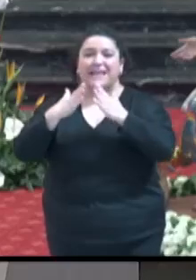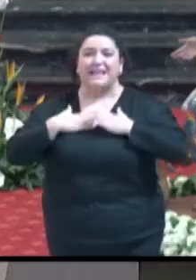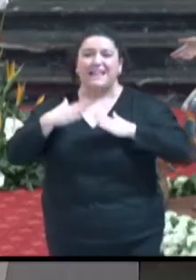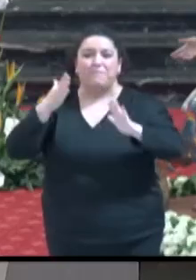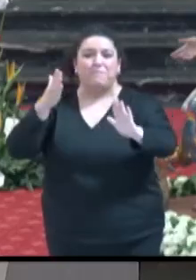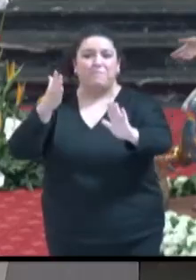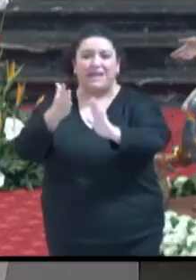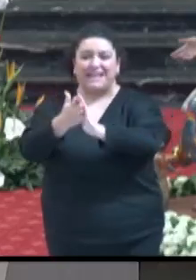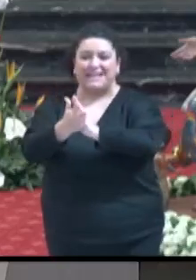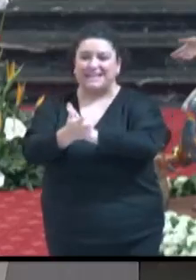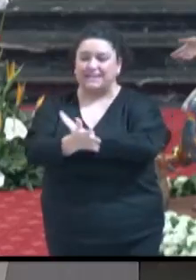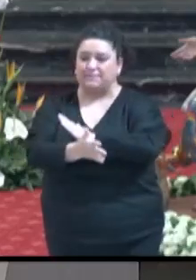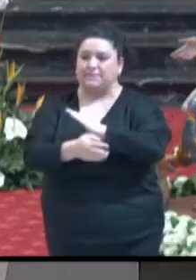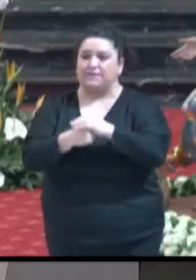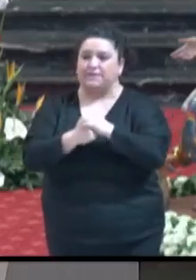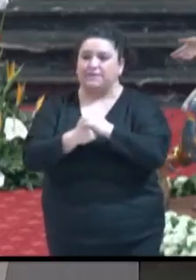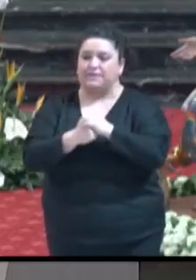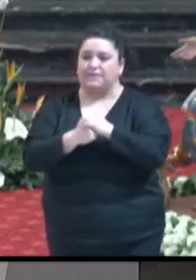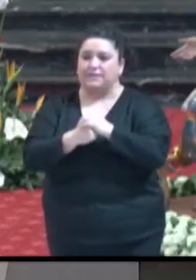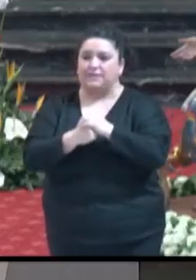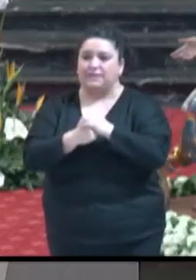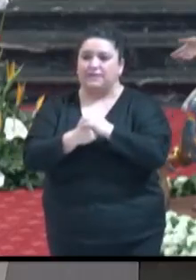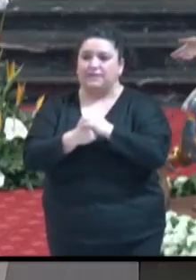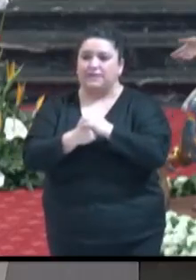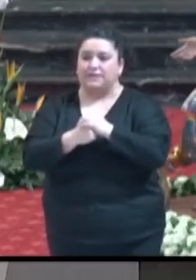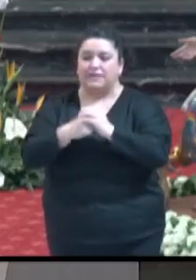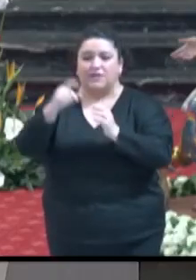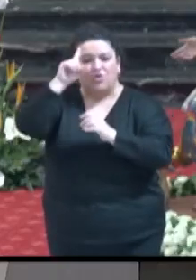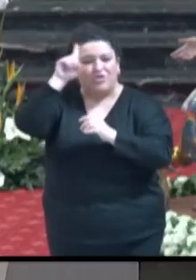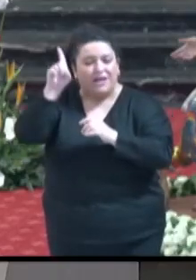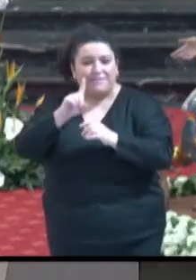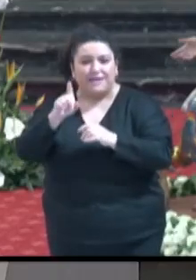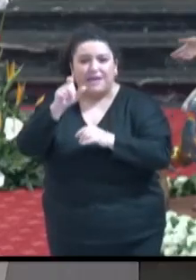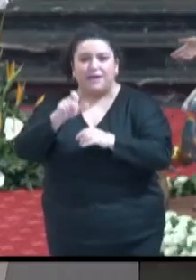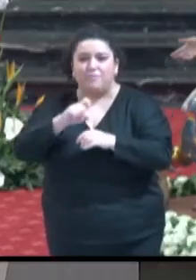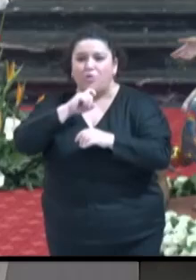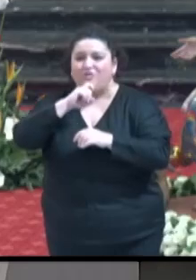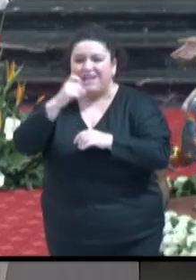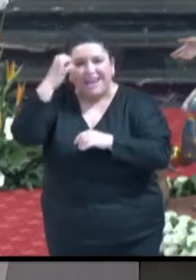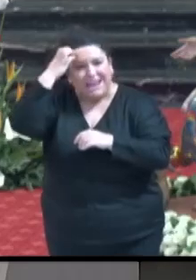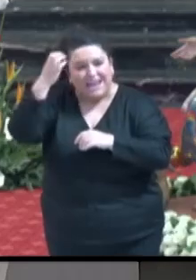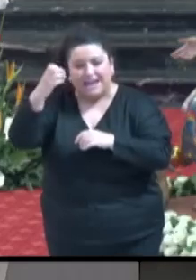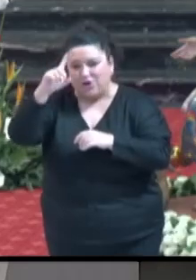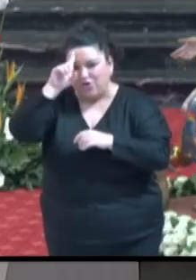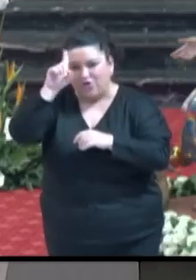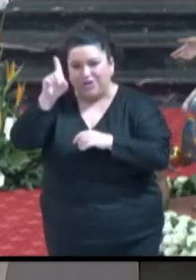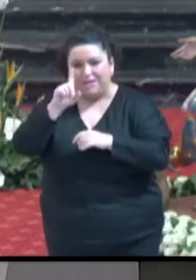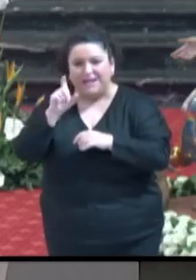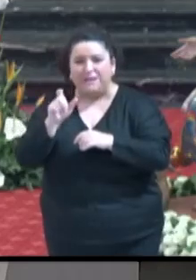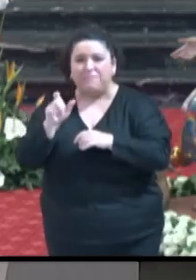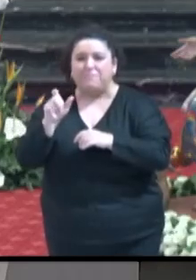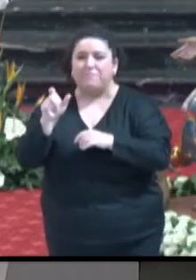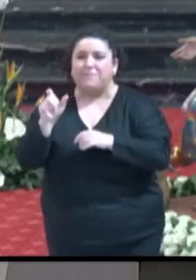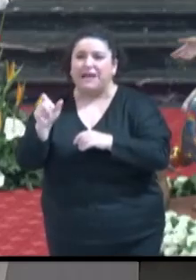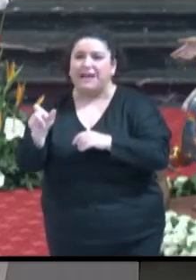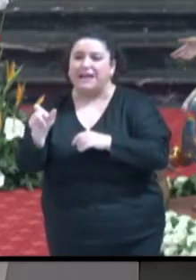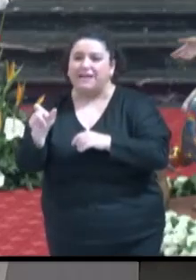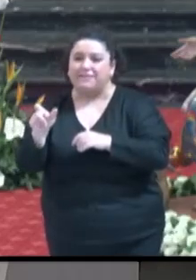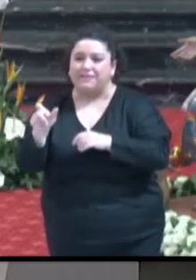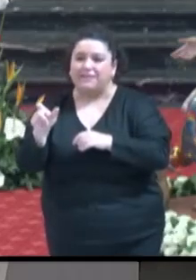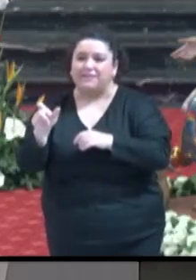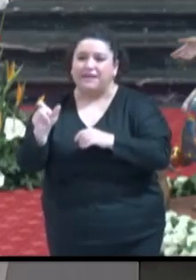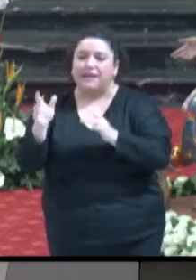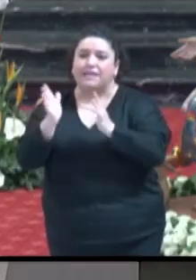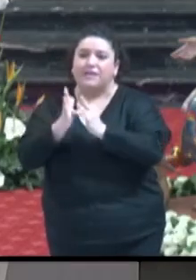para siempre no sabían ni el profeta ni el rey esa palabra cumplida